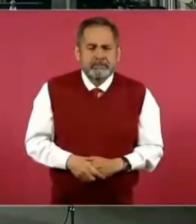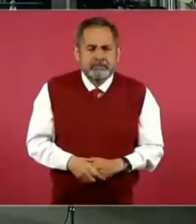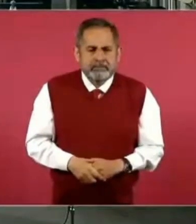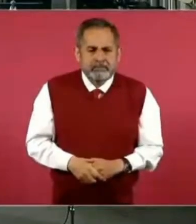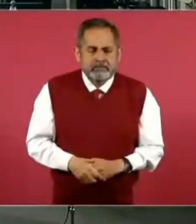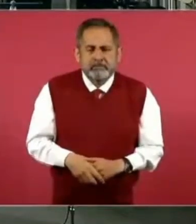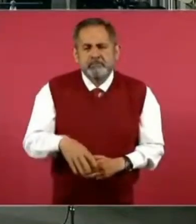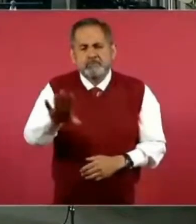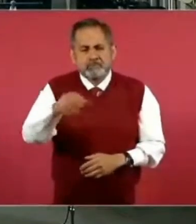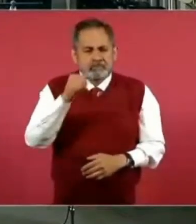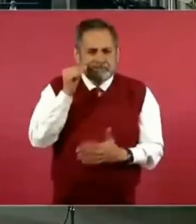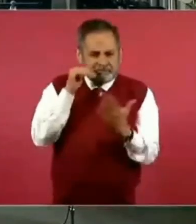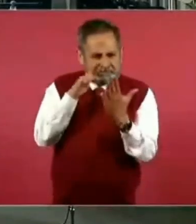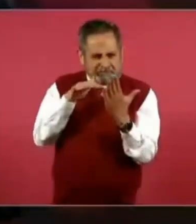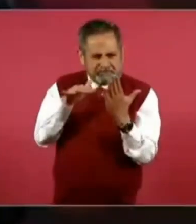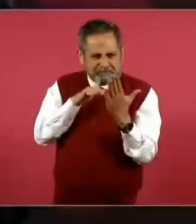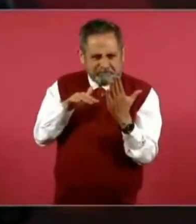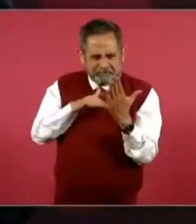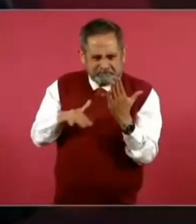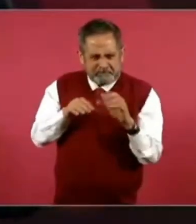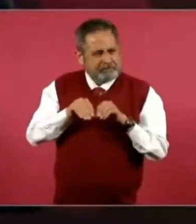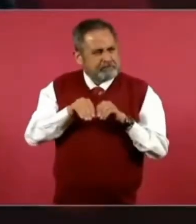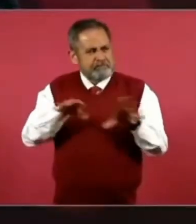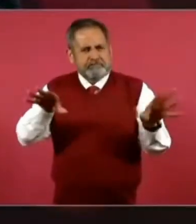dio a conocer